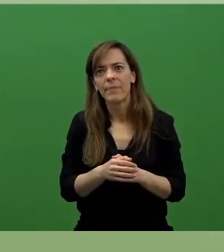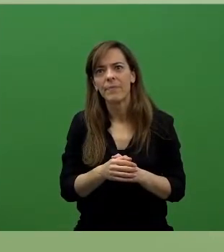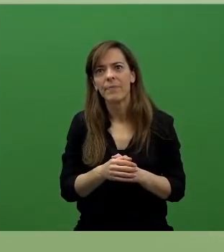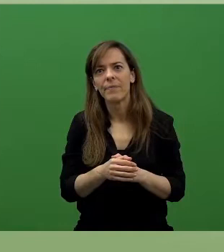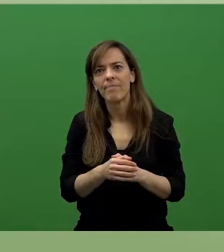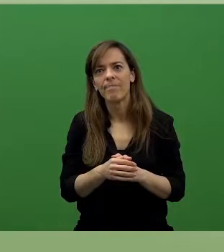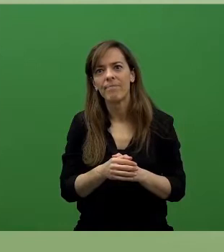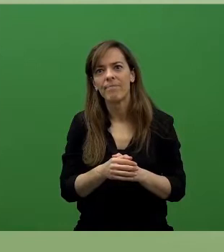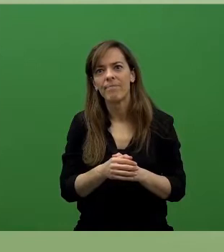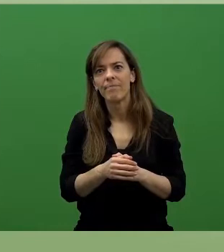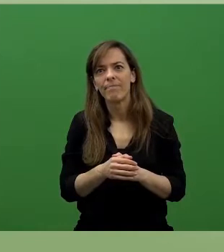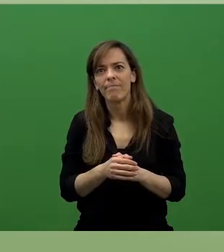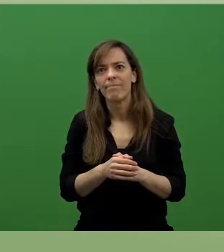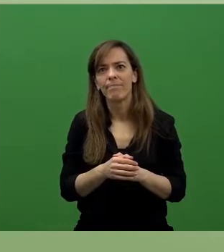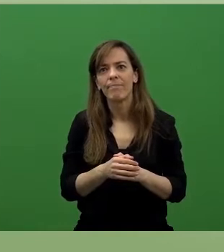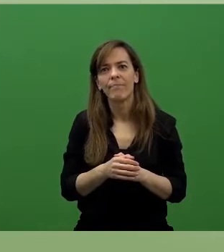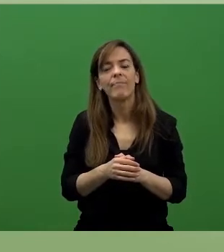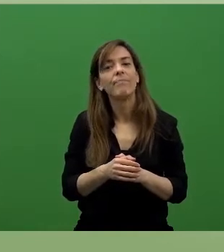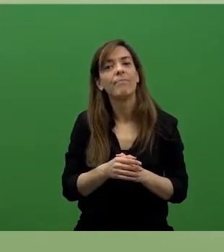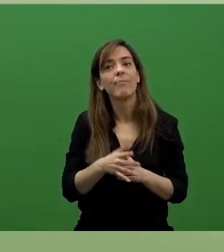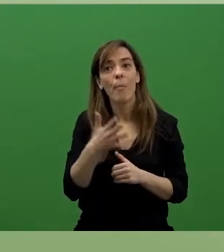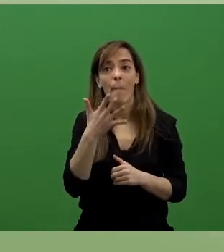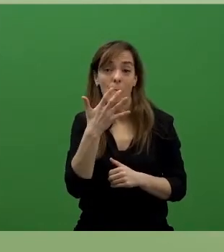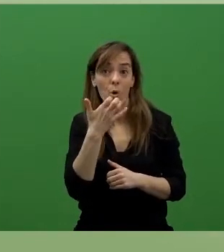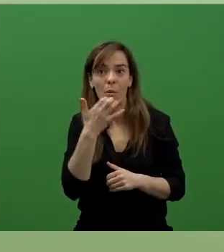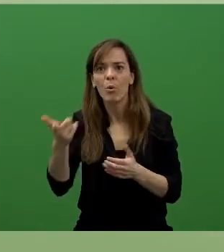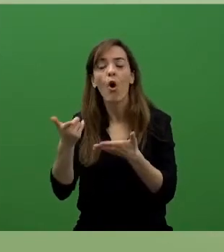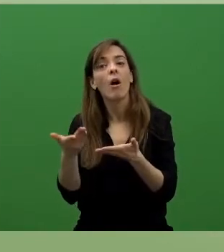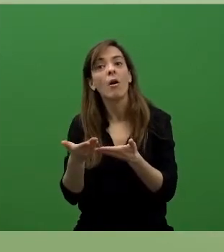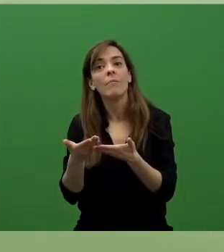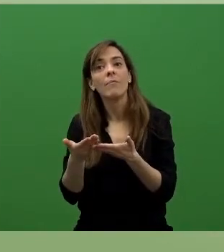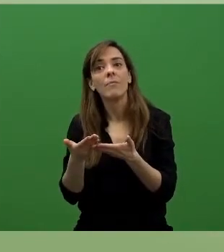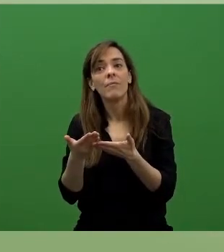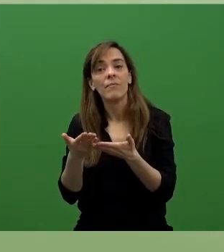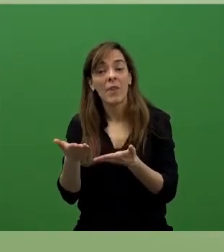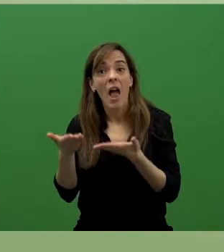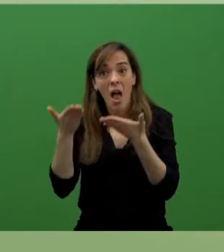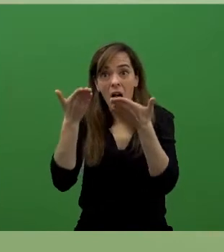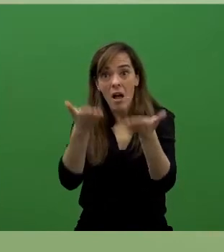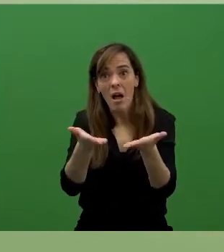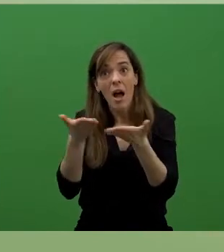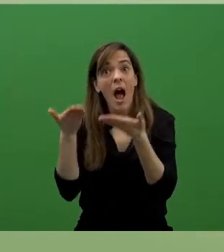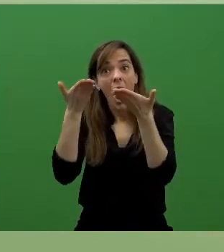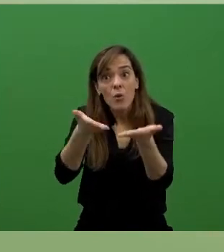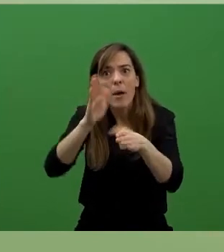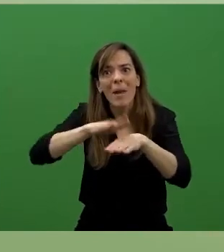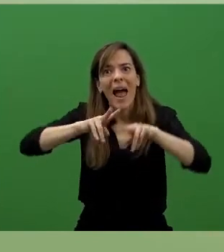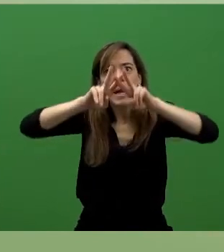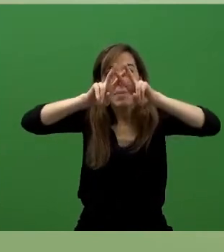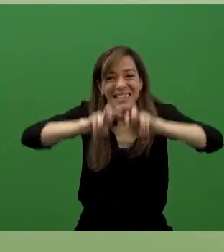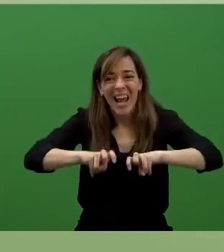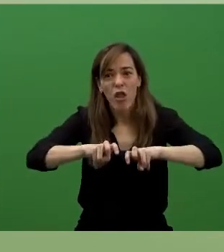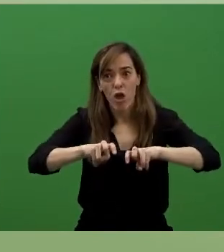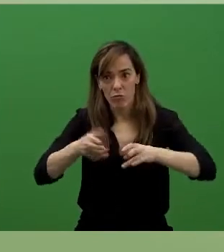EuPodScreen, CanBionet, Radico, que proveen de un conjunto de ayudas para hacer esa traslación de la investigación a la